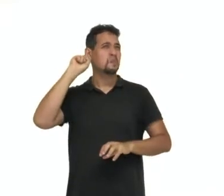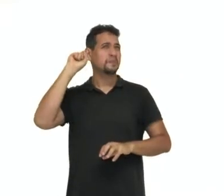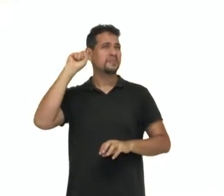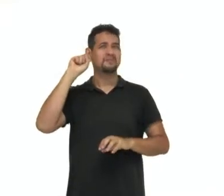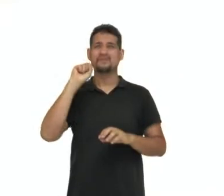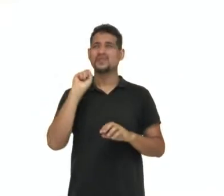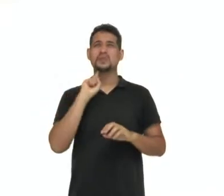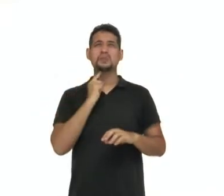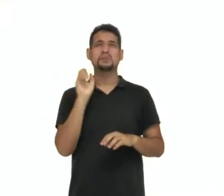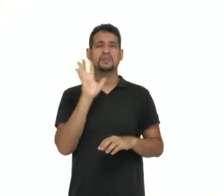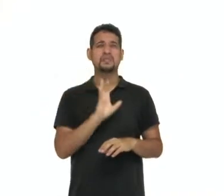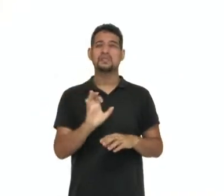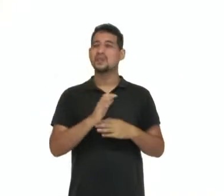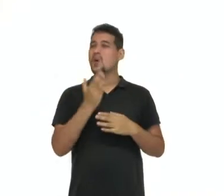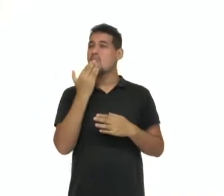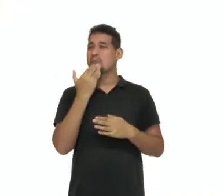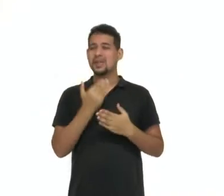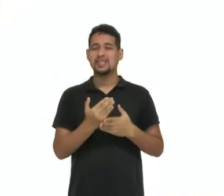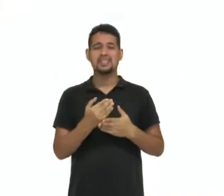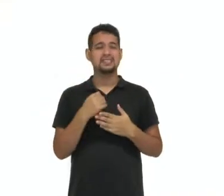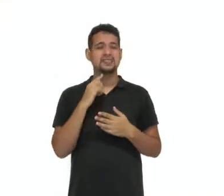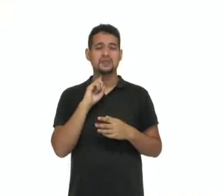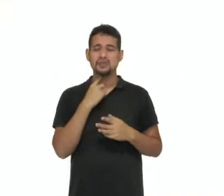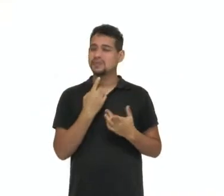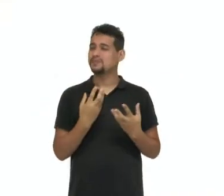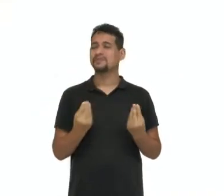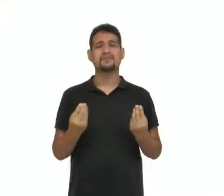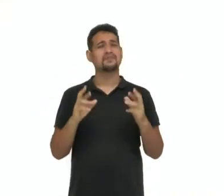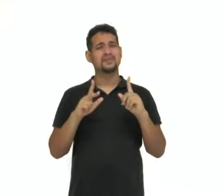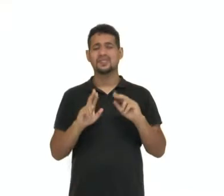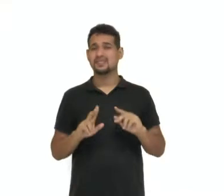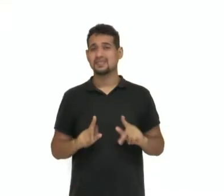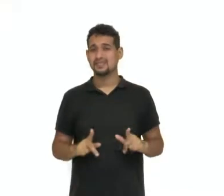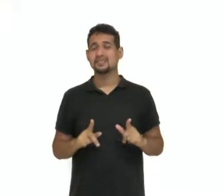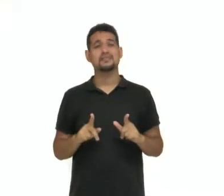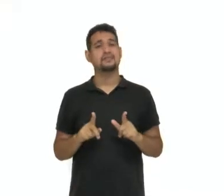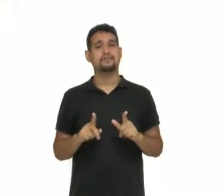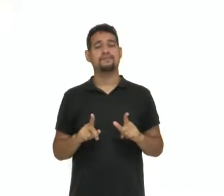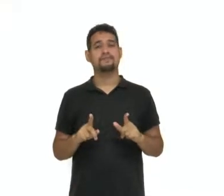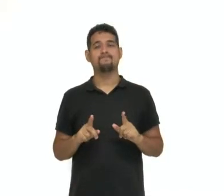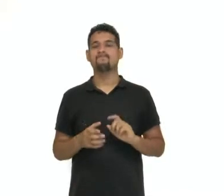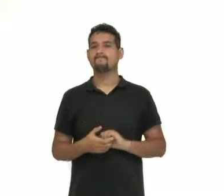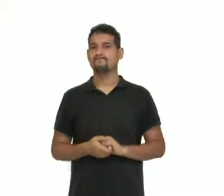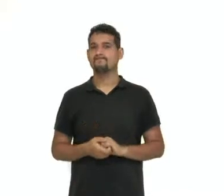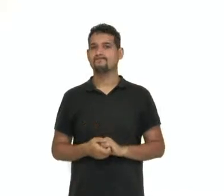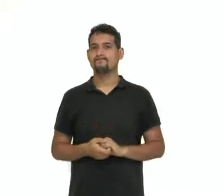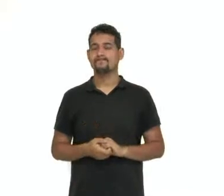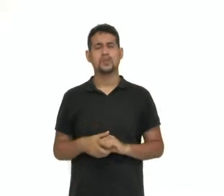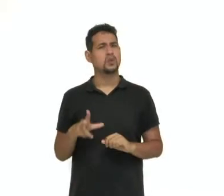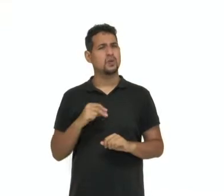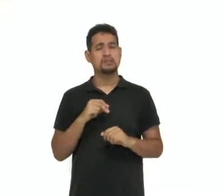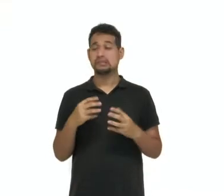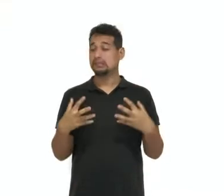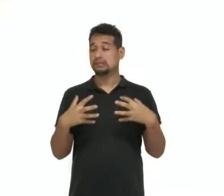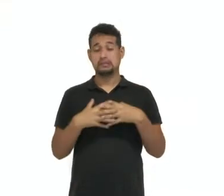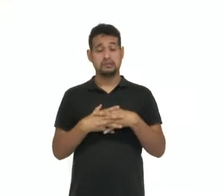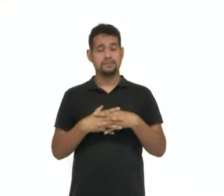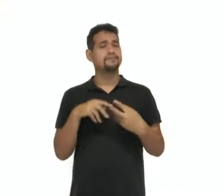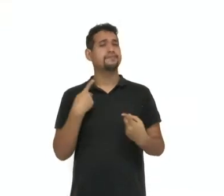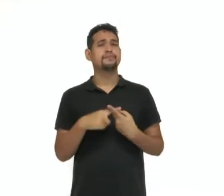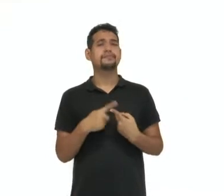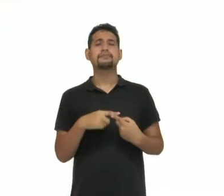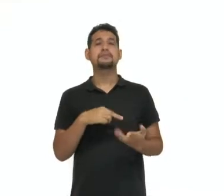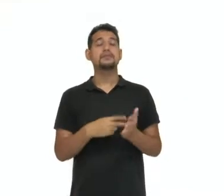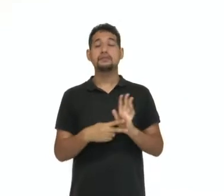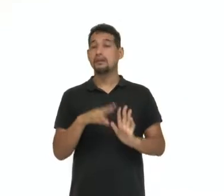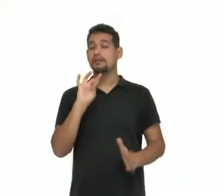contaminación alimentaria, contaminación ambiental. ¡Qué paradoja! No, porque esta es la